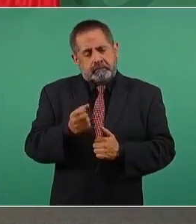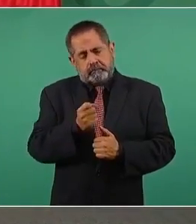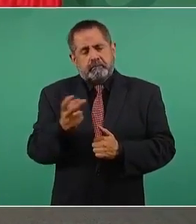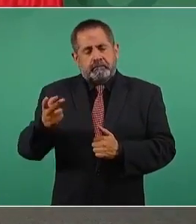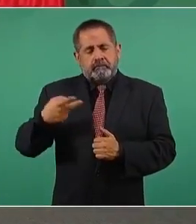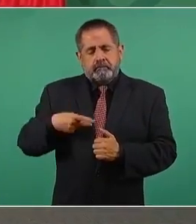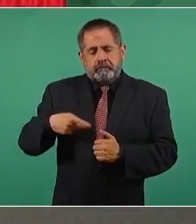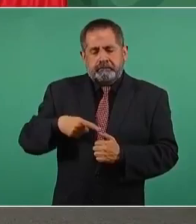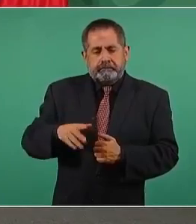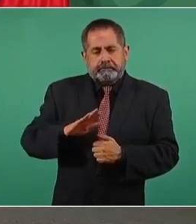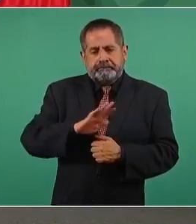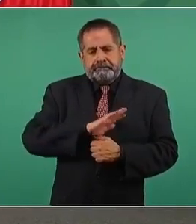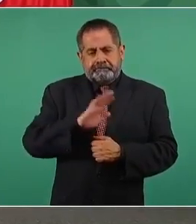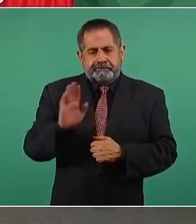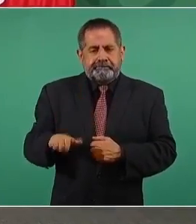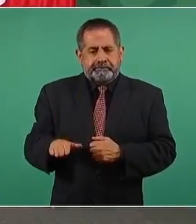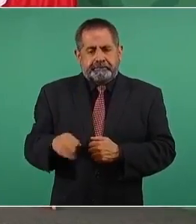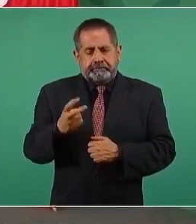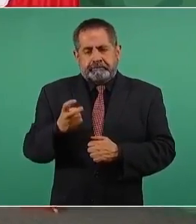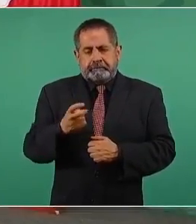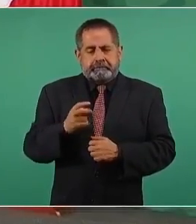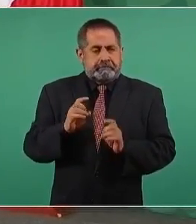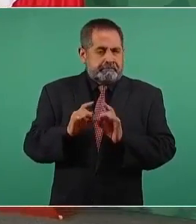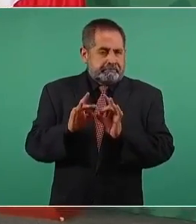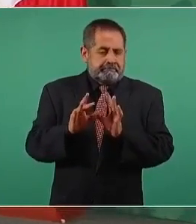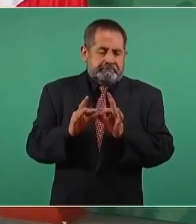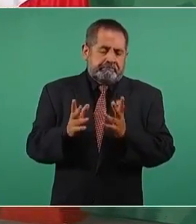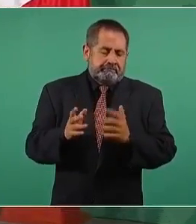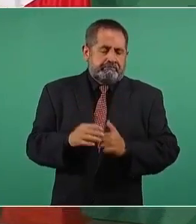vida en este accidente